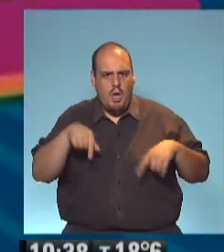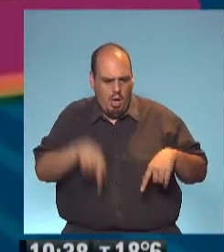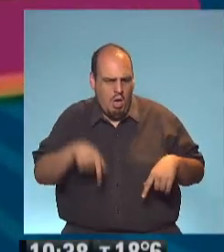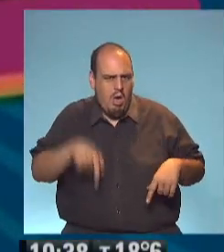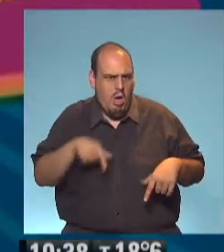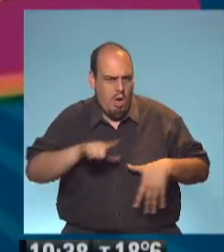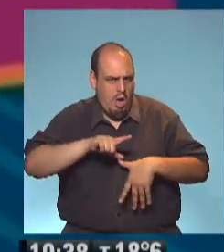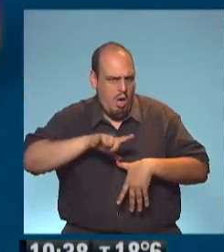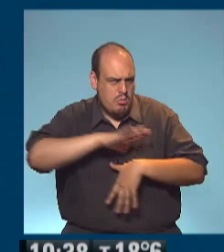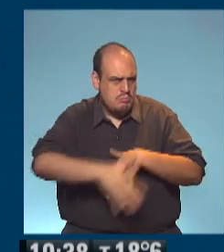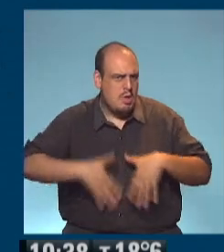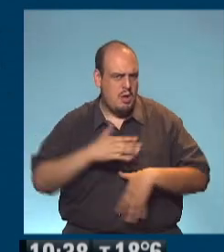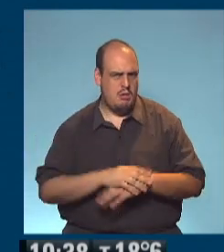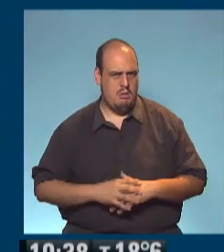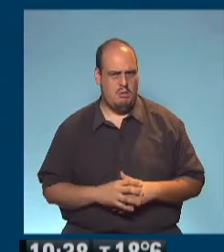continente.